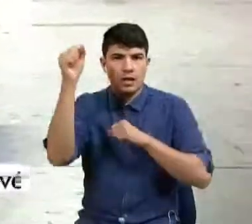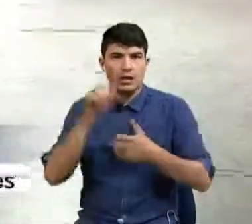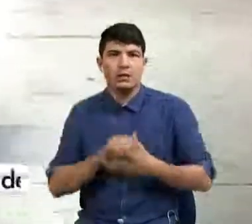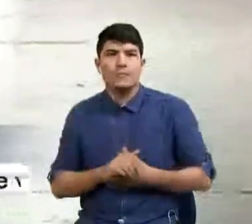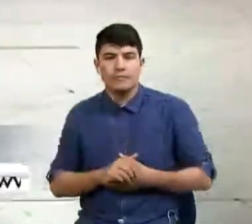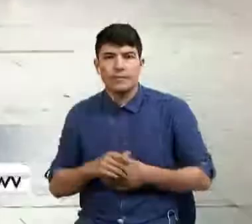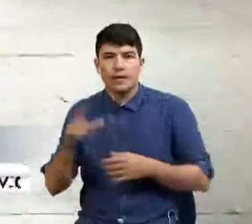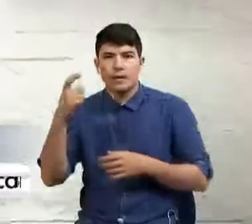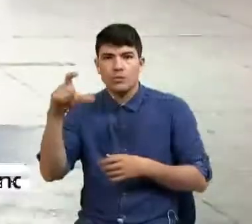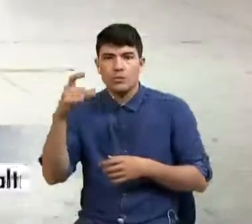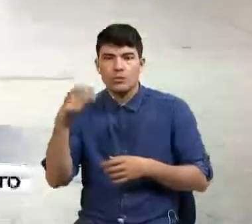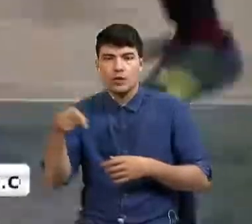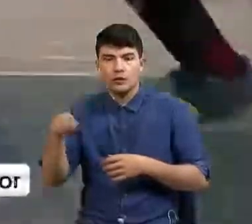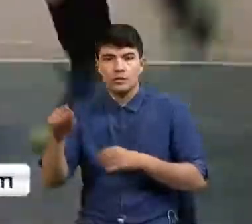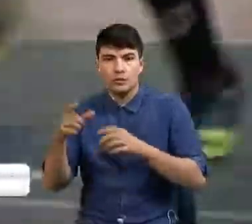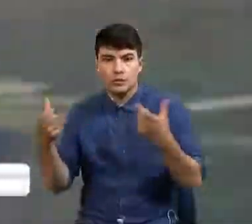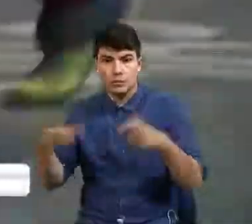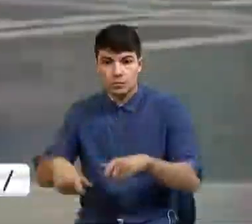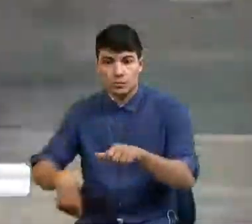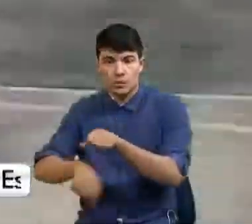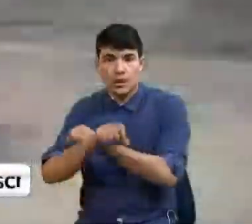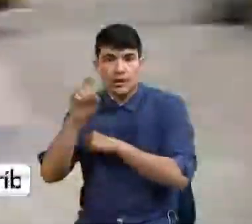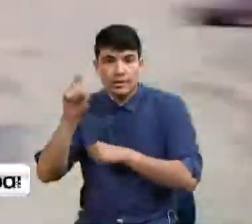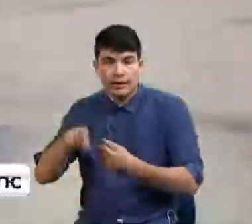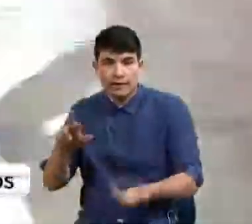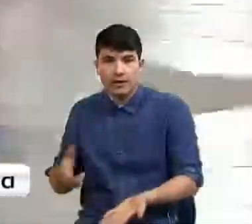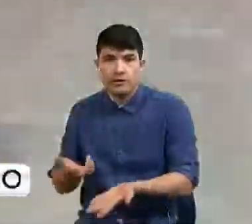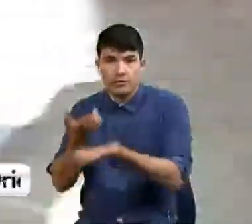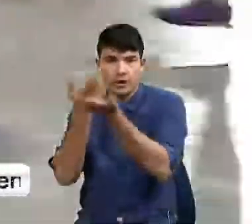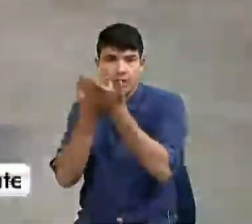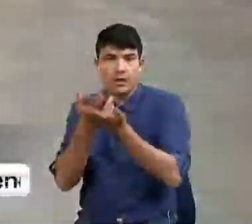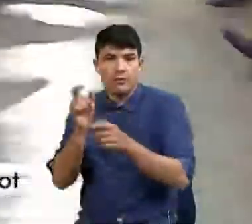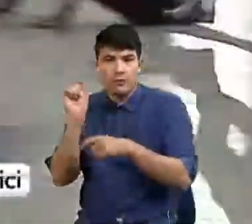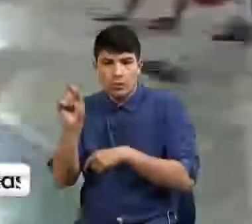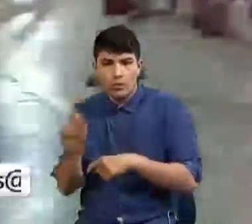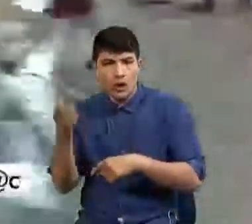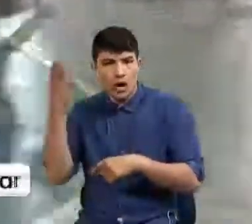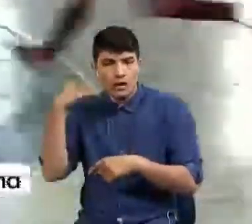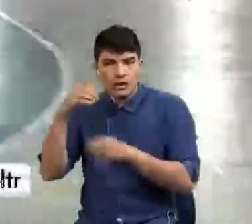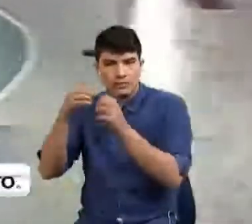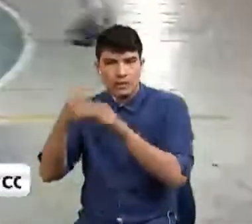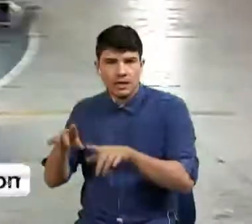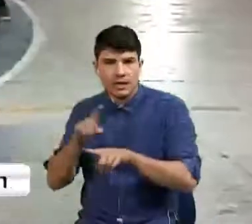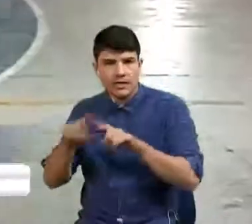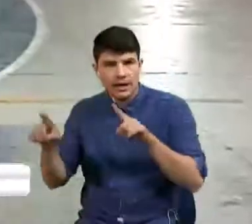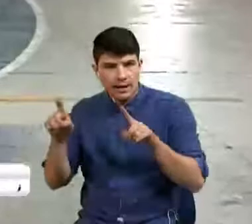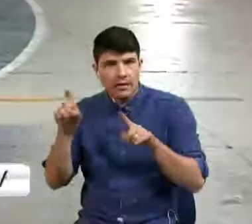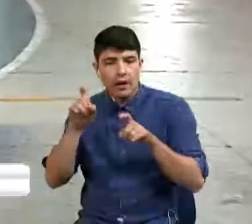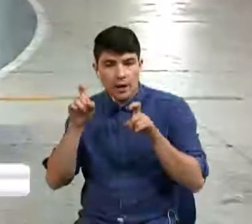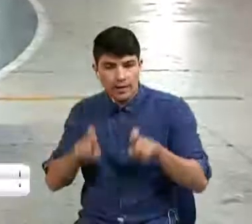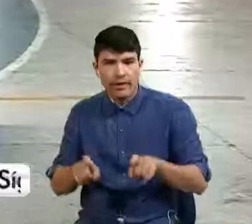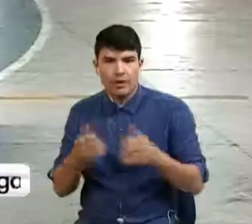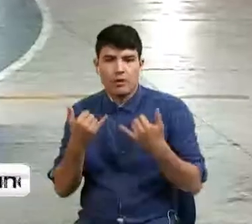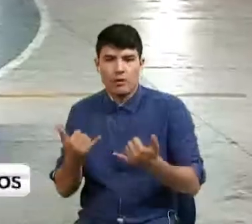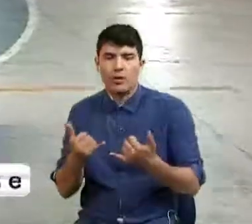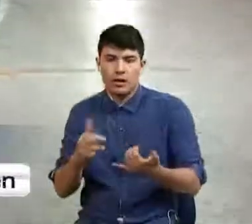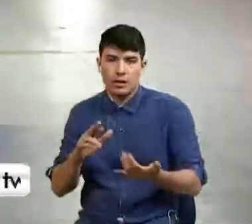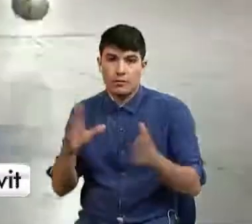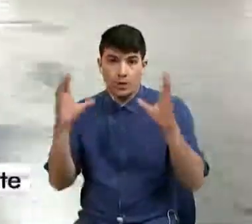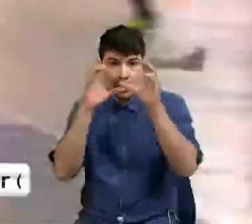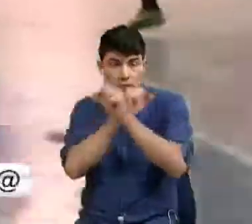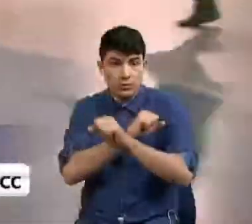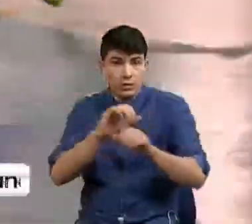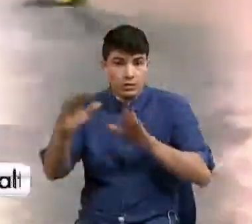cúcuta niza deberá recuperar por fuera los puntos que perdieron en casa en la primera jornada esta noche ante leones de nariño